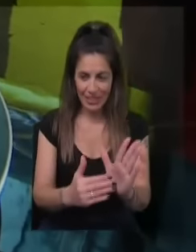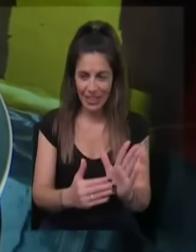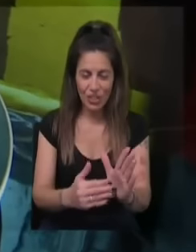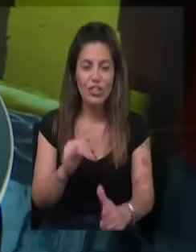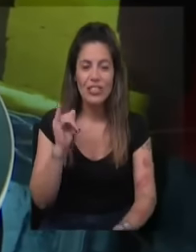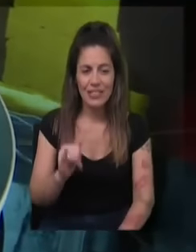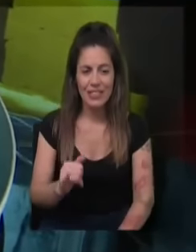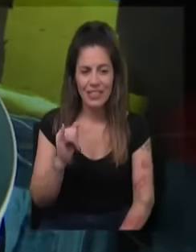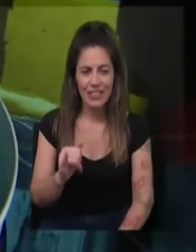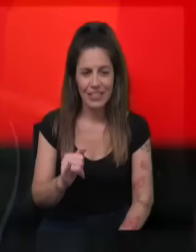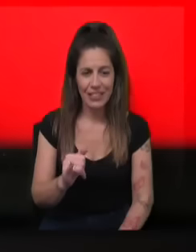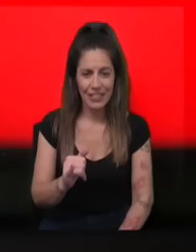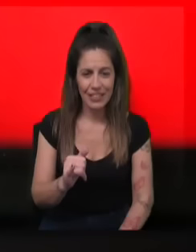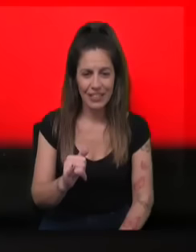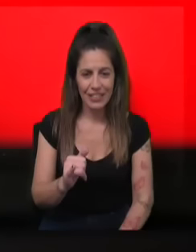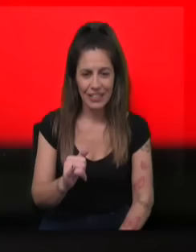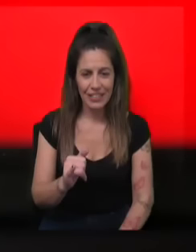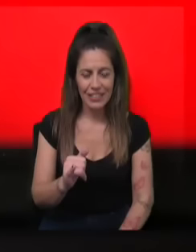Sí